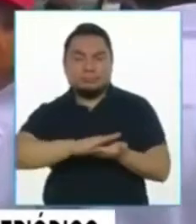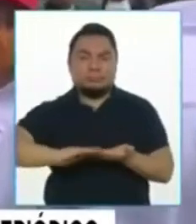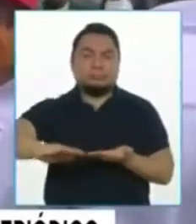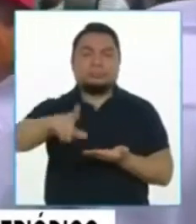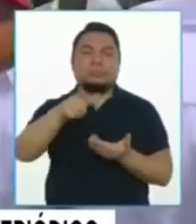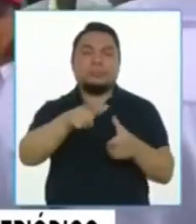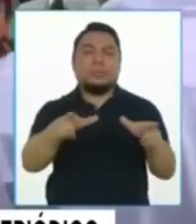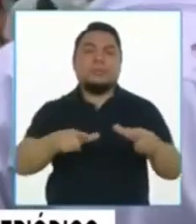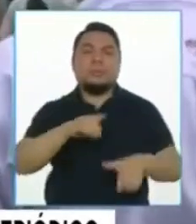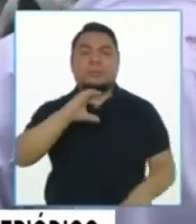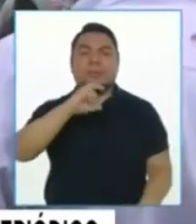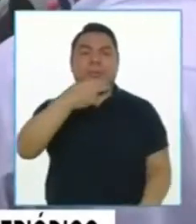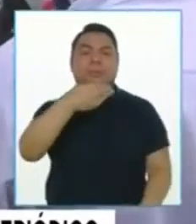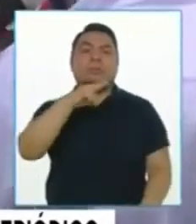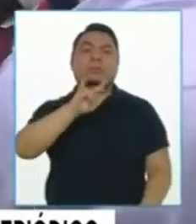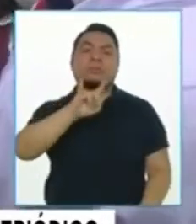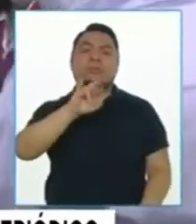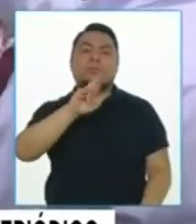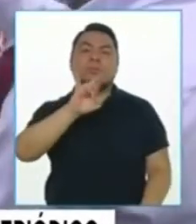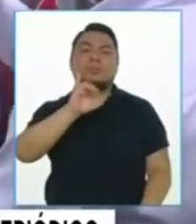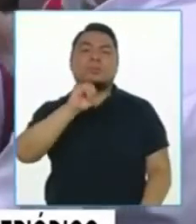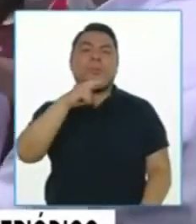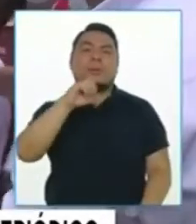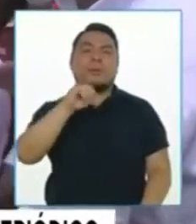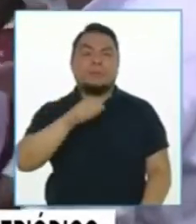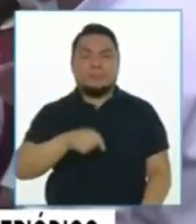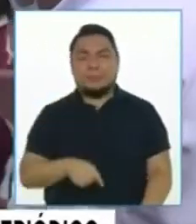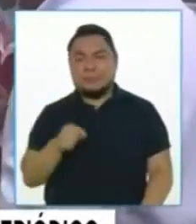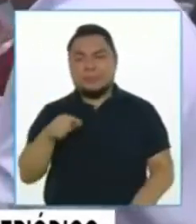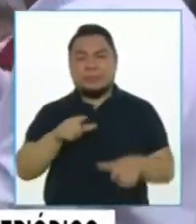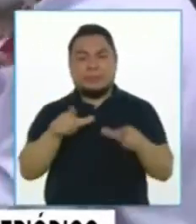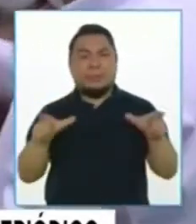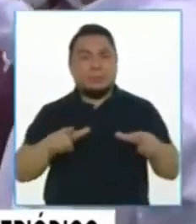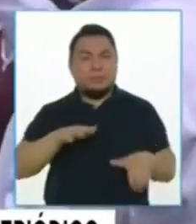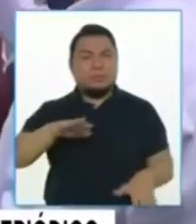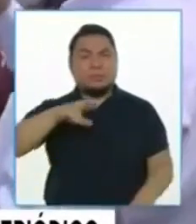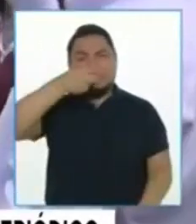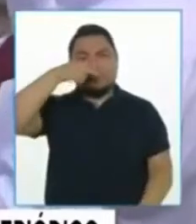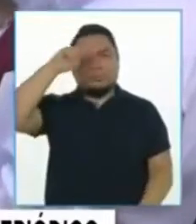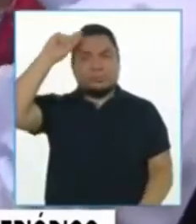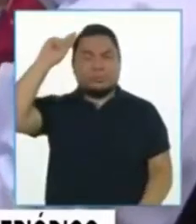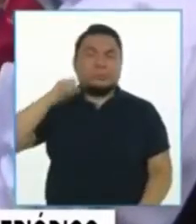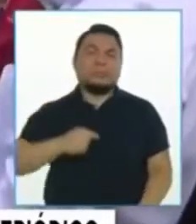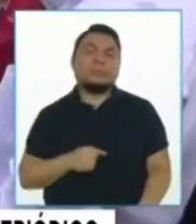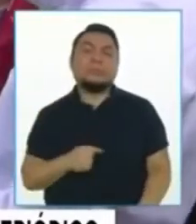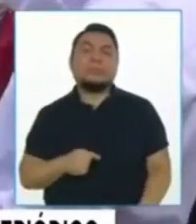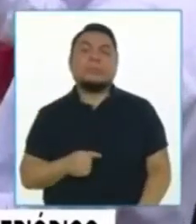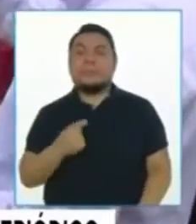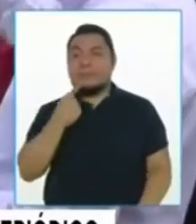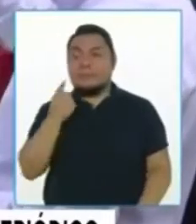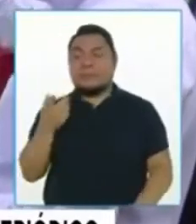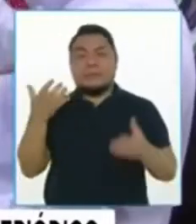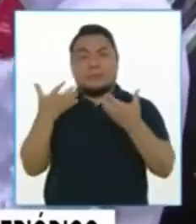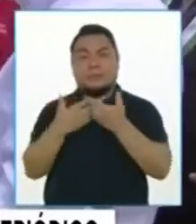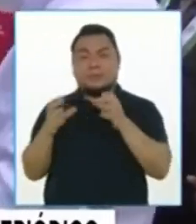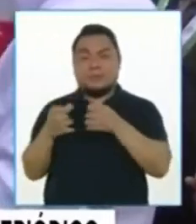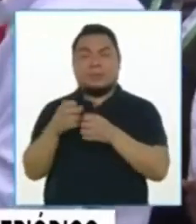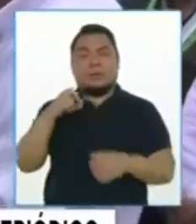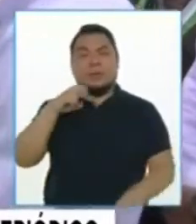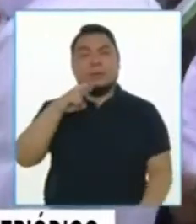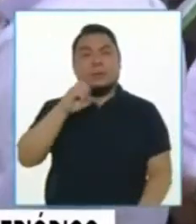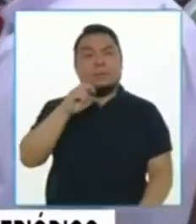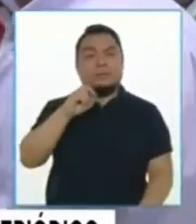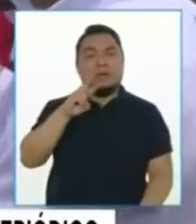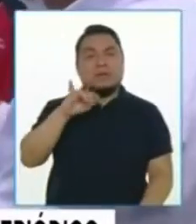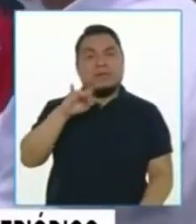el distrito de Churupampa, en la región Huánuco. Indicar que Provías, según la información que se nos